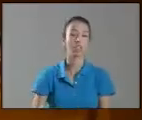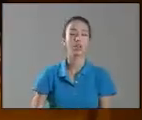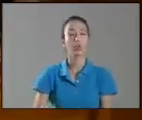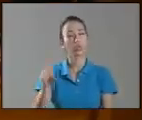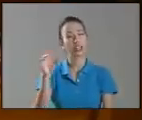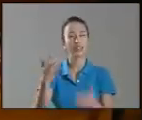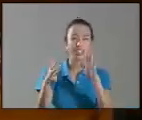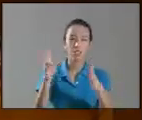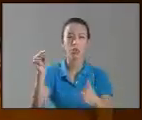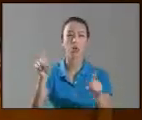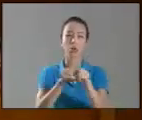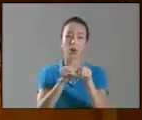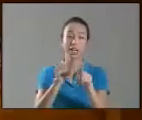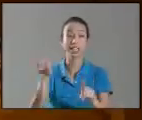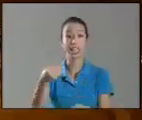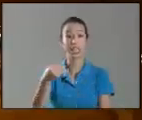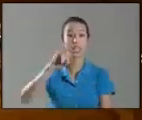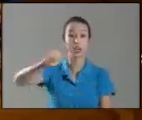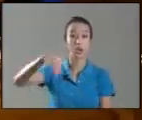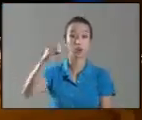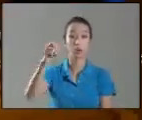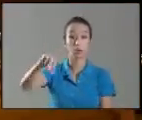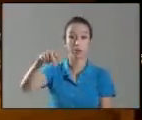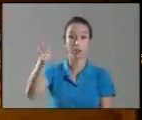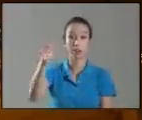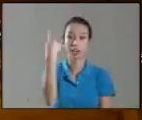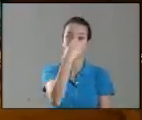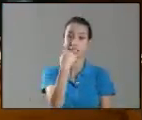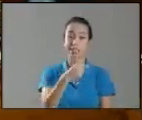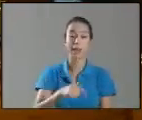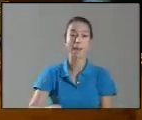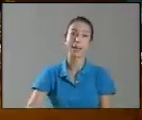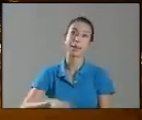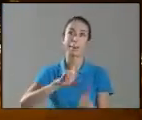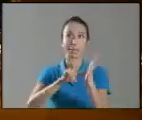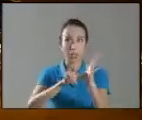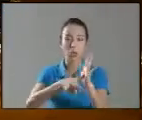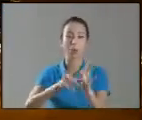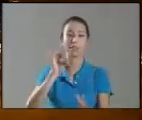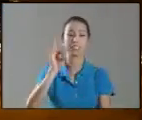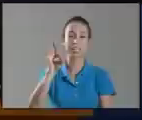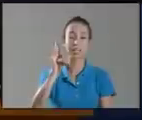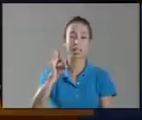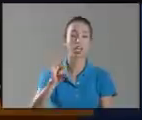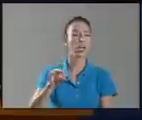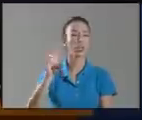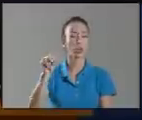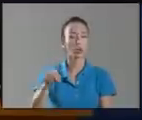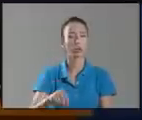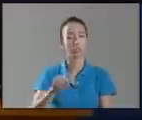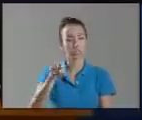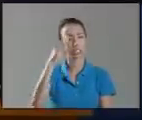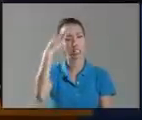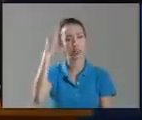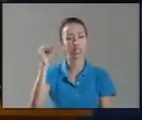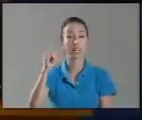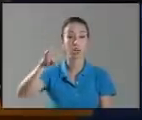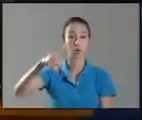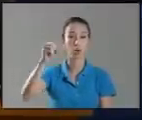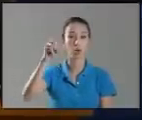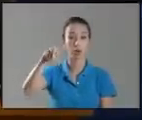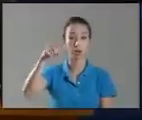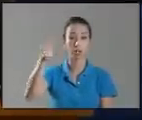ángulos. Quizá no con la misma, de la misma forma como Jonás repitió